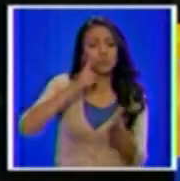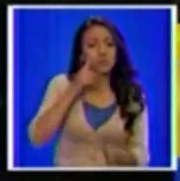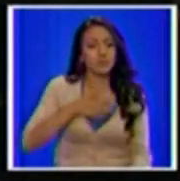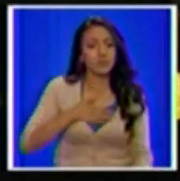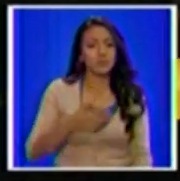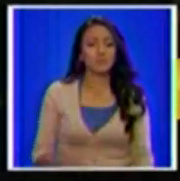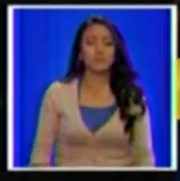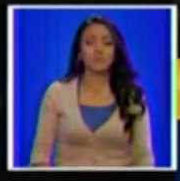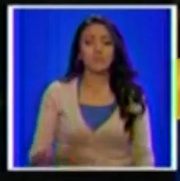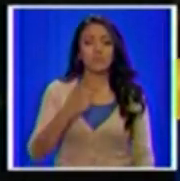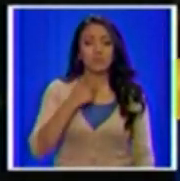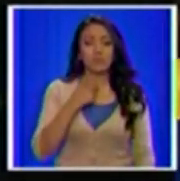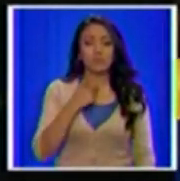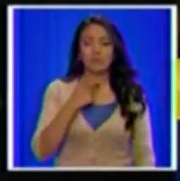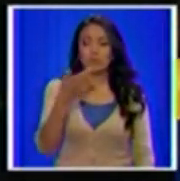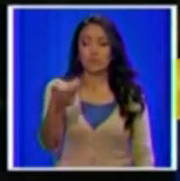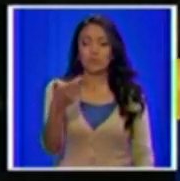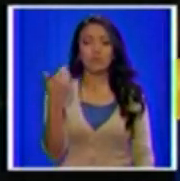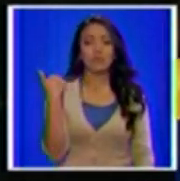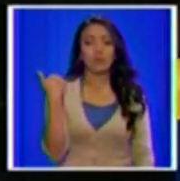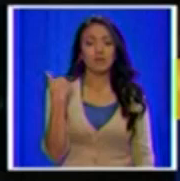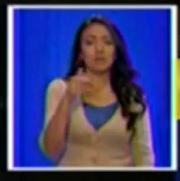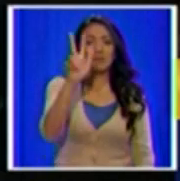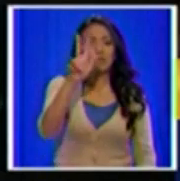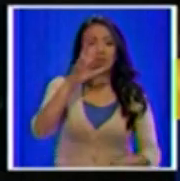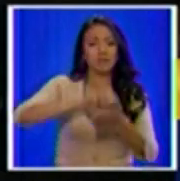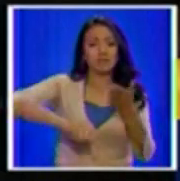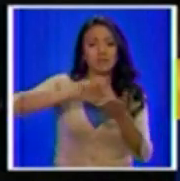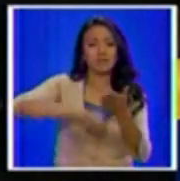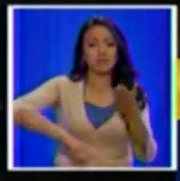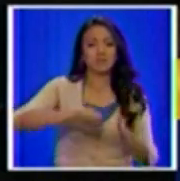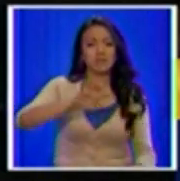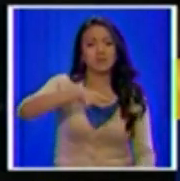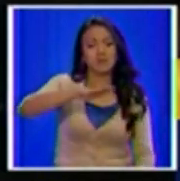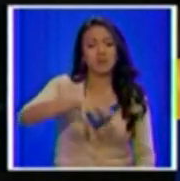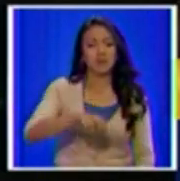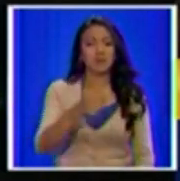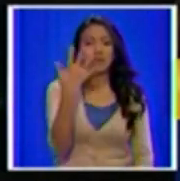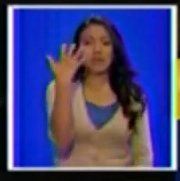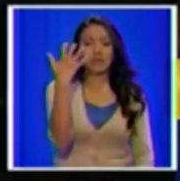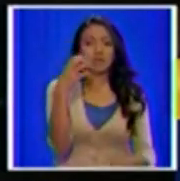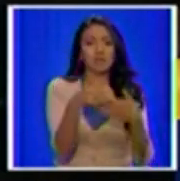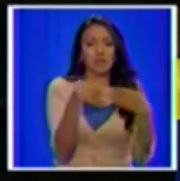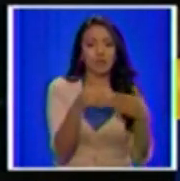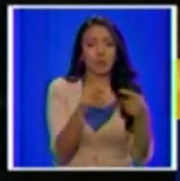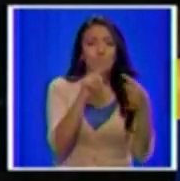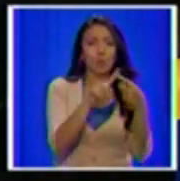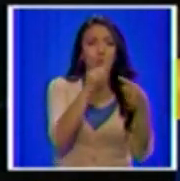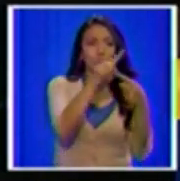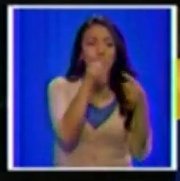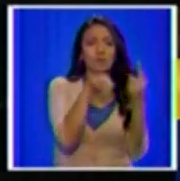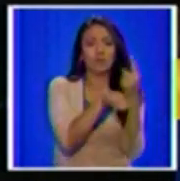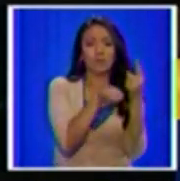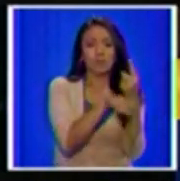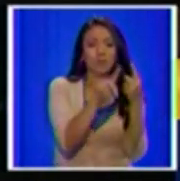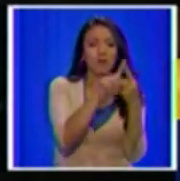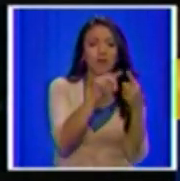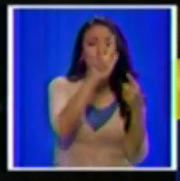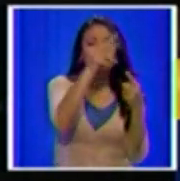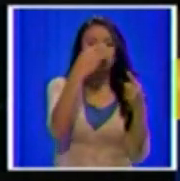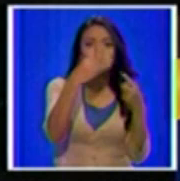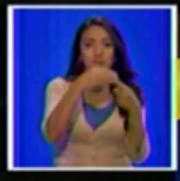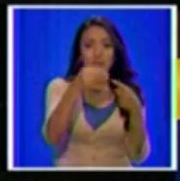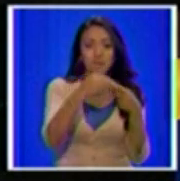sola tarjeta de crédito tengo 3 descuentos que llegan cerca de los $15. En una cuenta de ahorros algo de casi